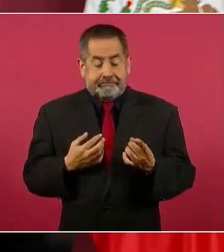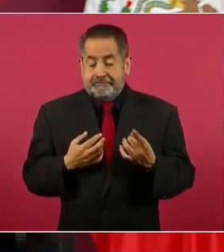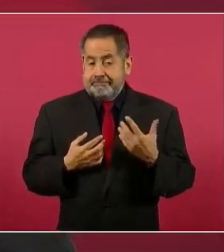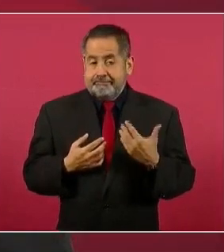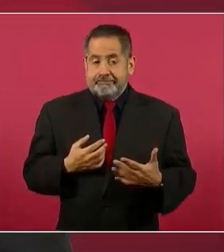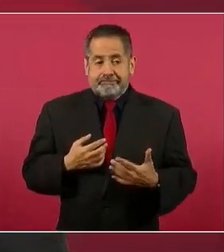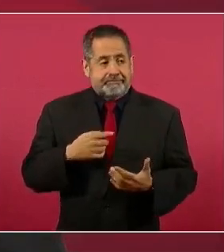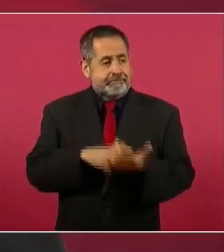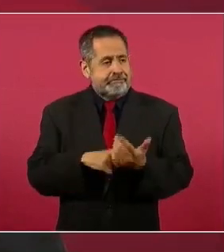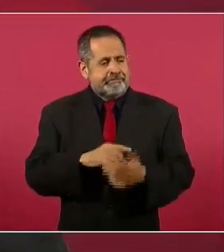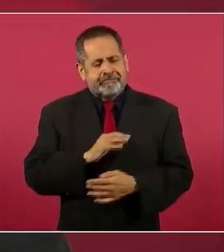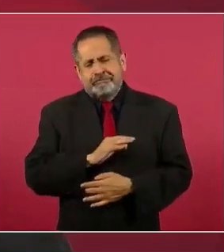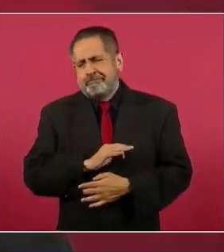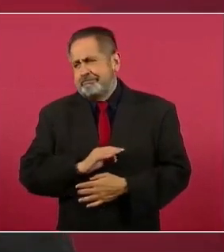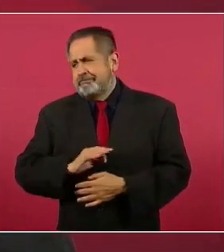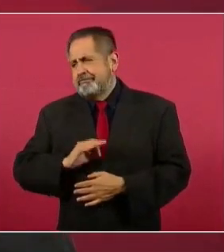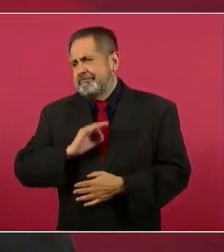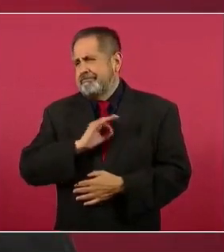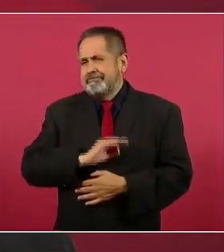muy feliz,